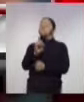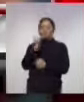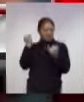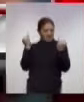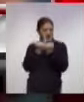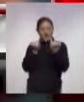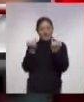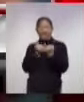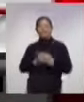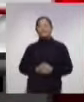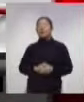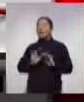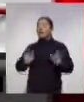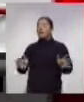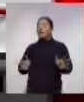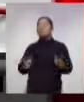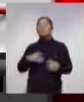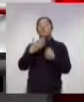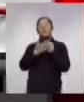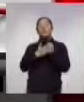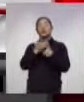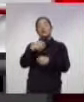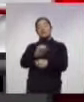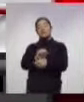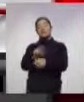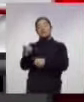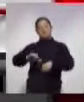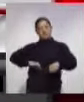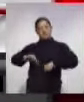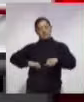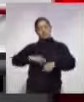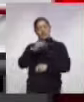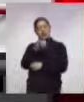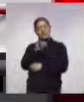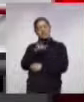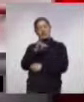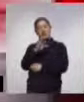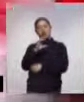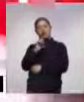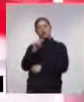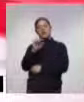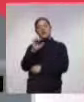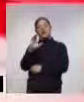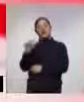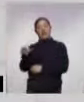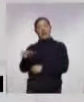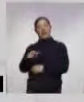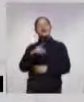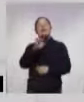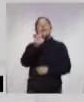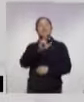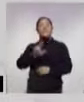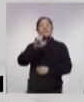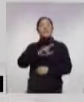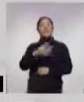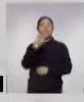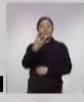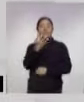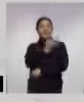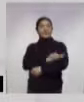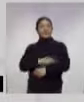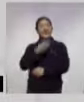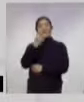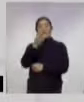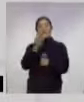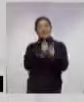cerrar, la próxima semana, como parte de las actividades de la Pinacoteca del Estado, el martes a las 4, tres compañías pues van